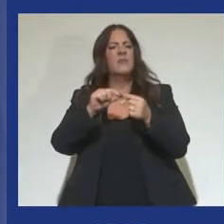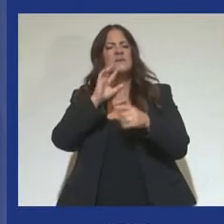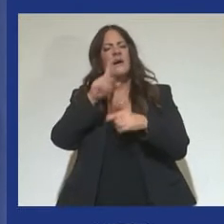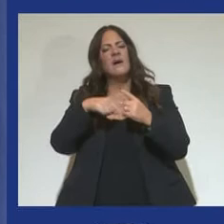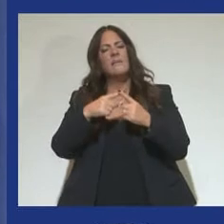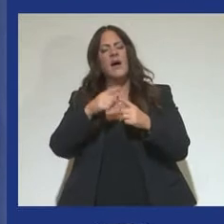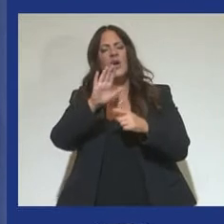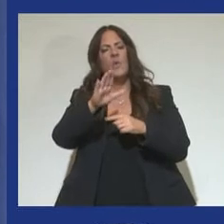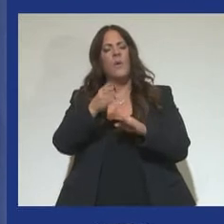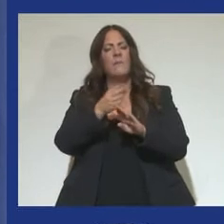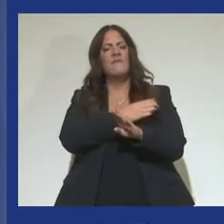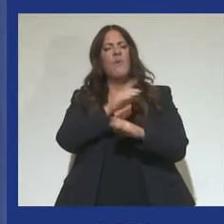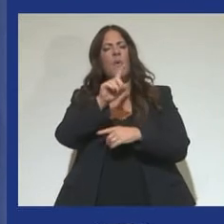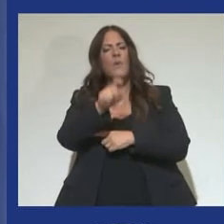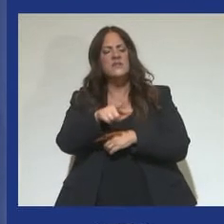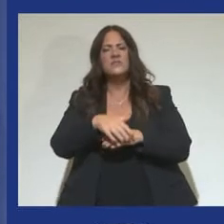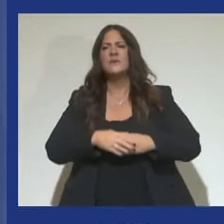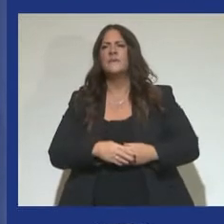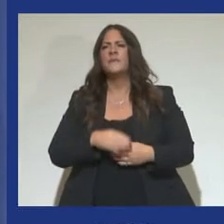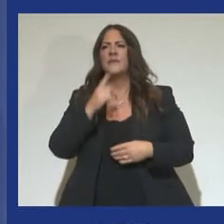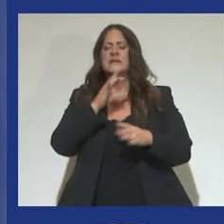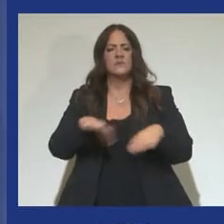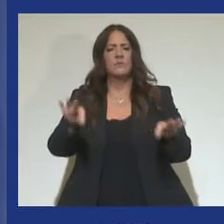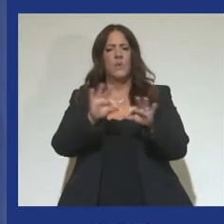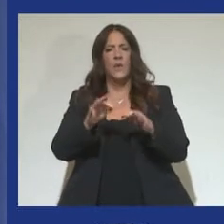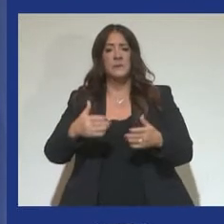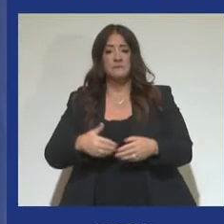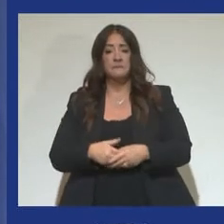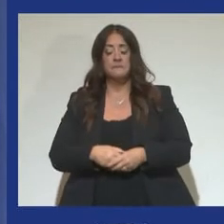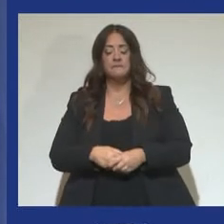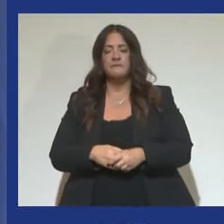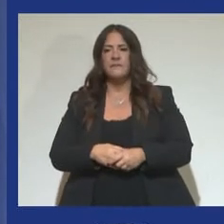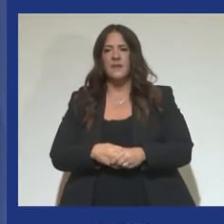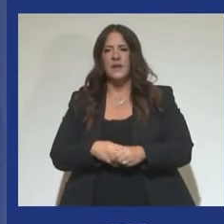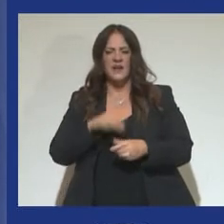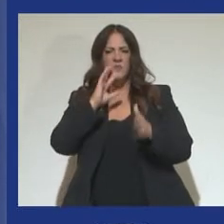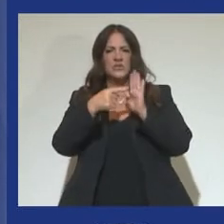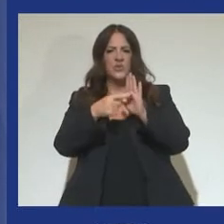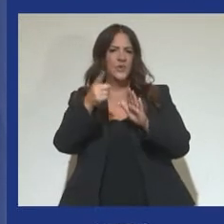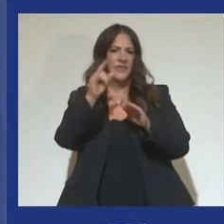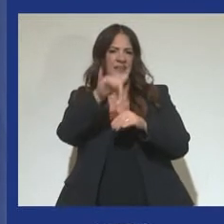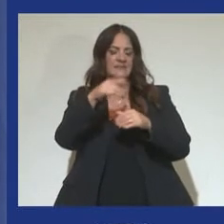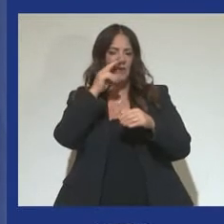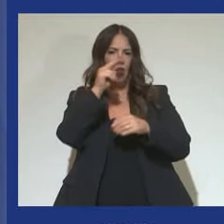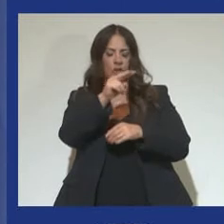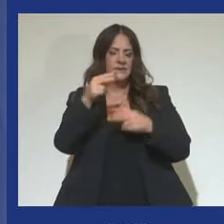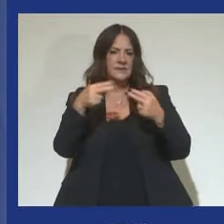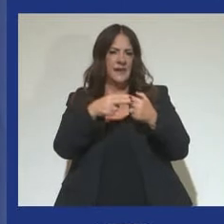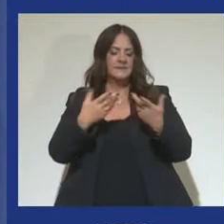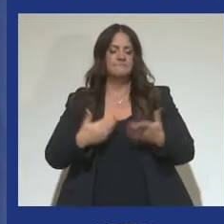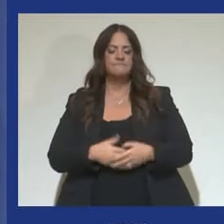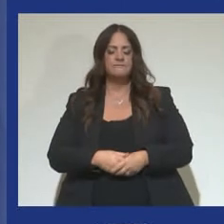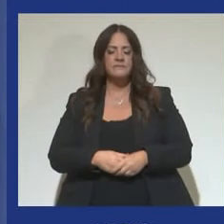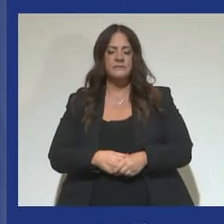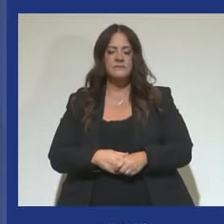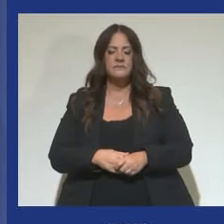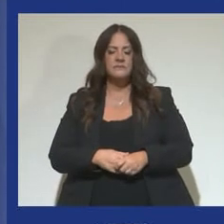en cuanto a la pregunta anterior creo que es importante que una vez más les muestra esta